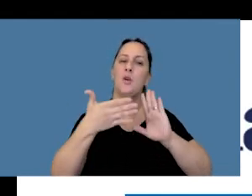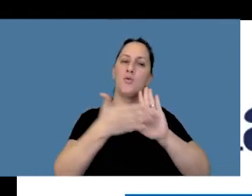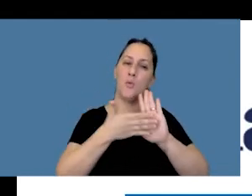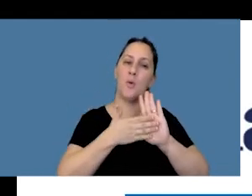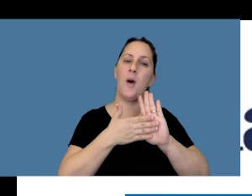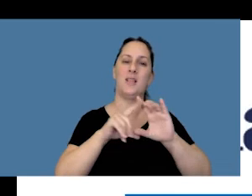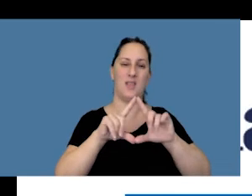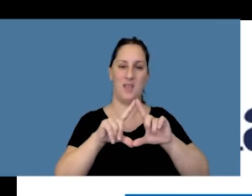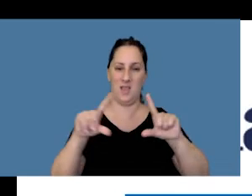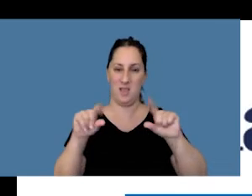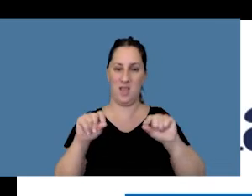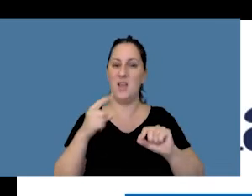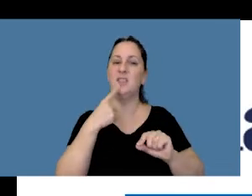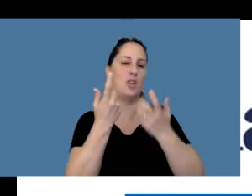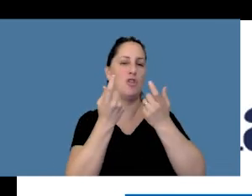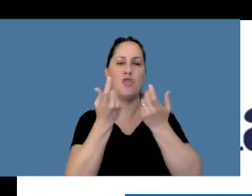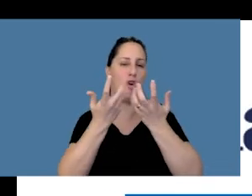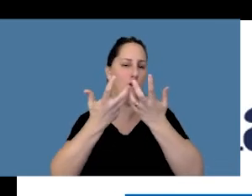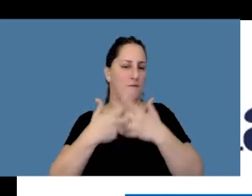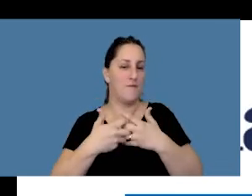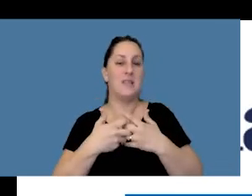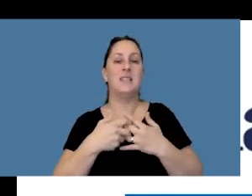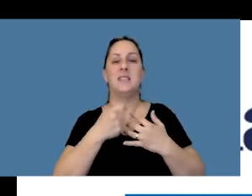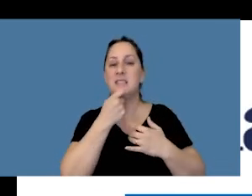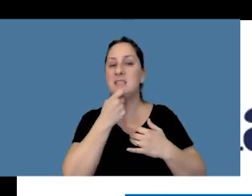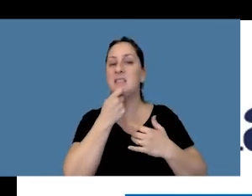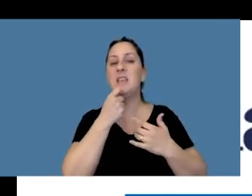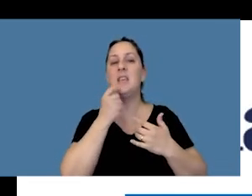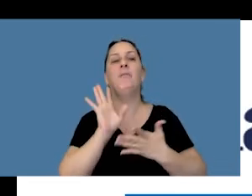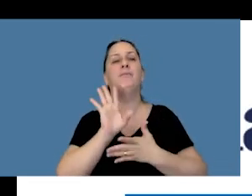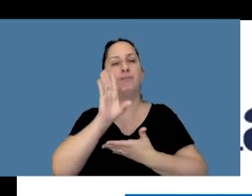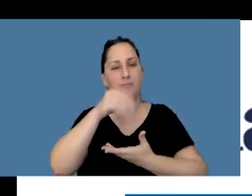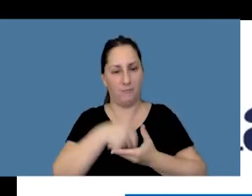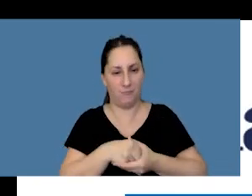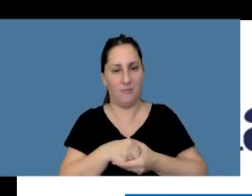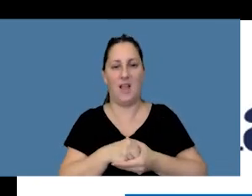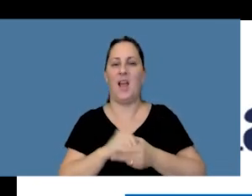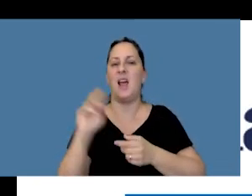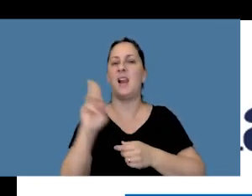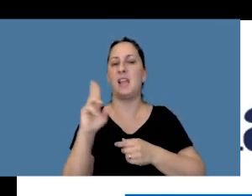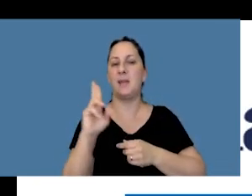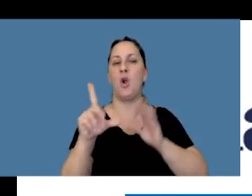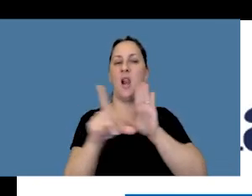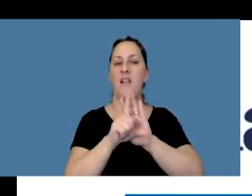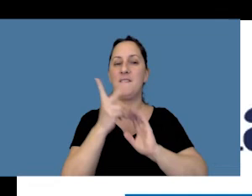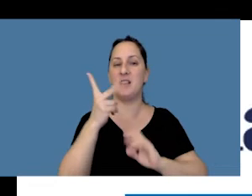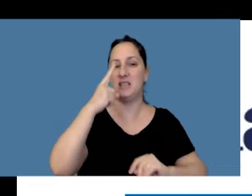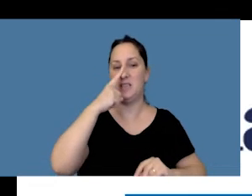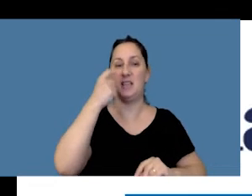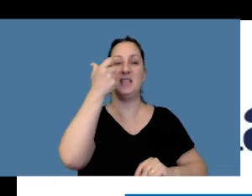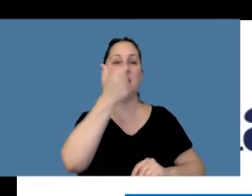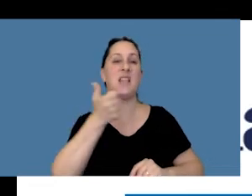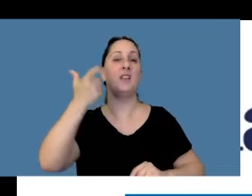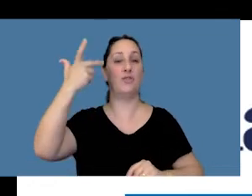leyenda, que no tenía efectos a menos que quedara inmerso en este régimen de la ley